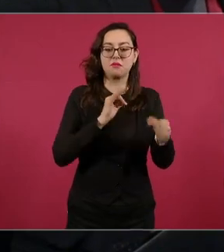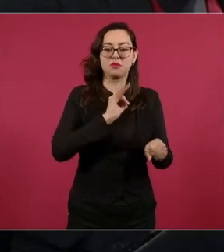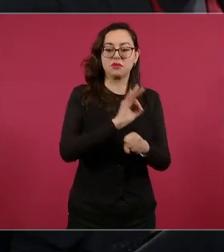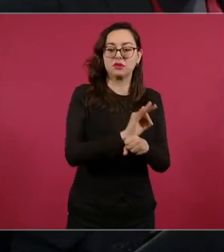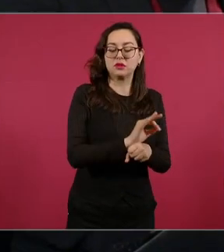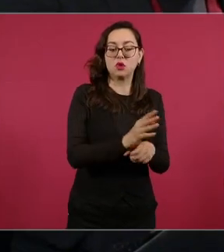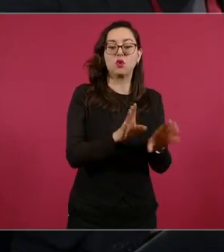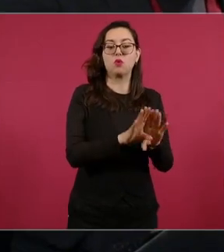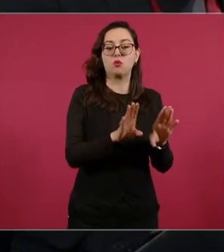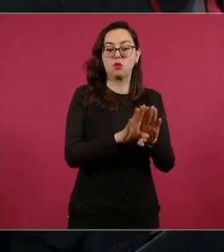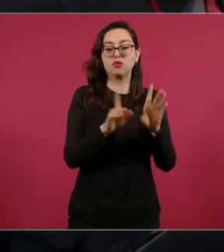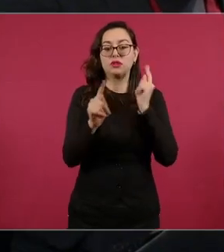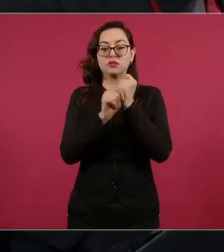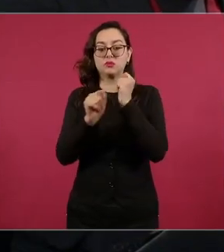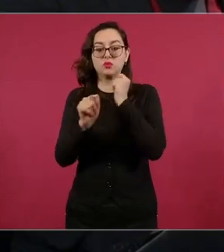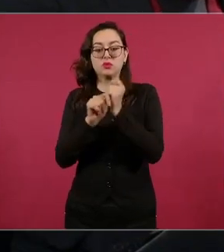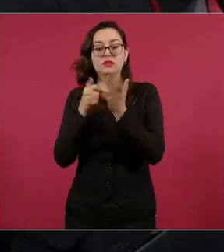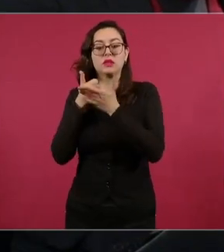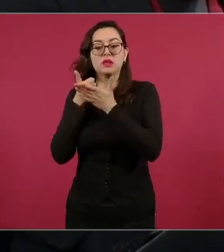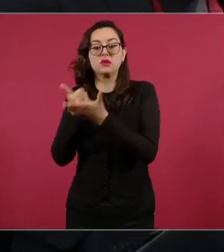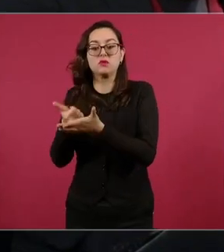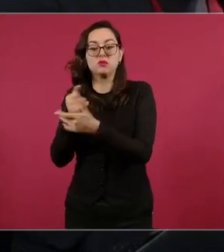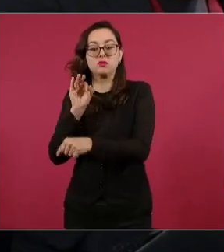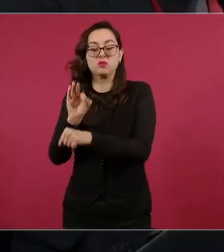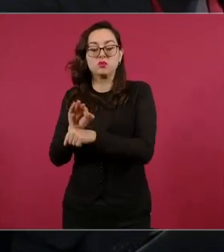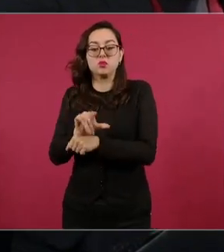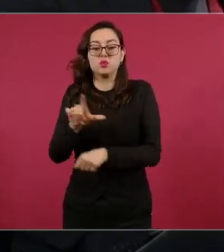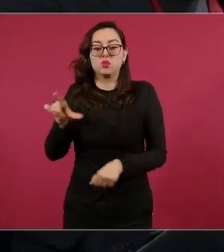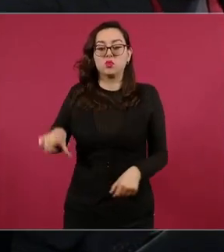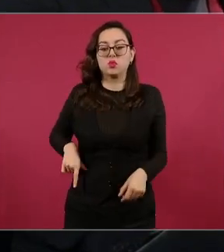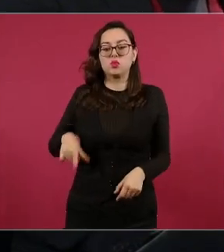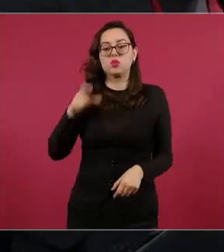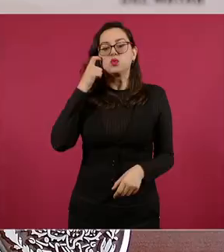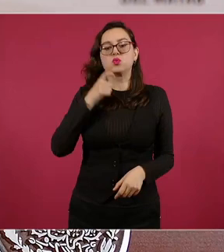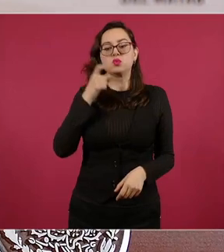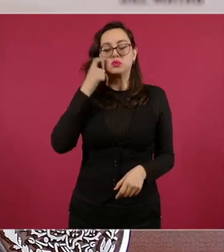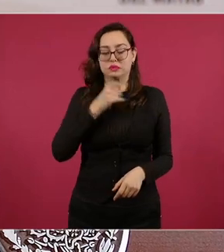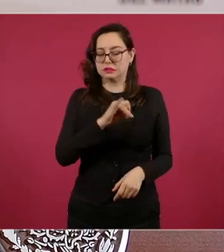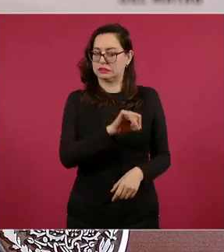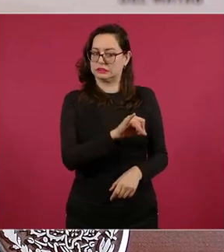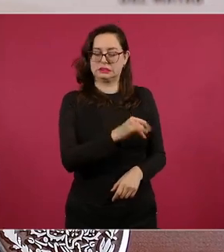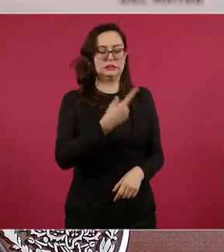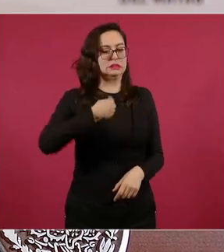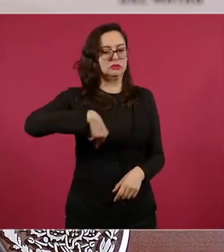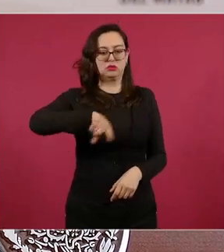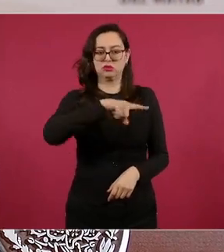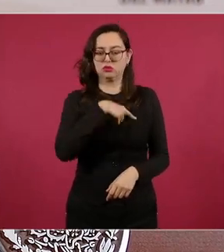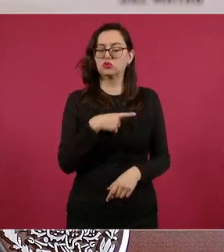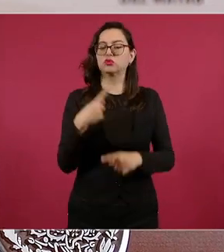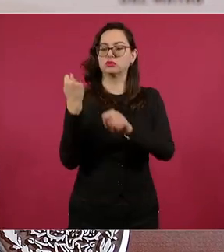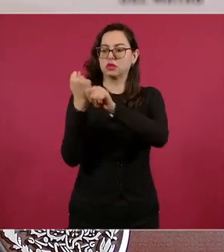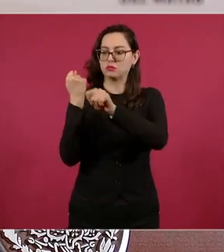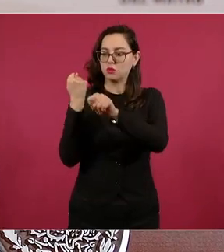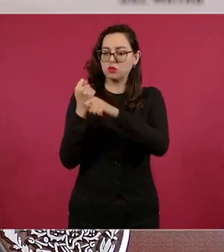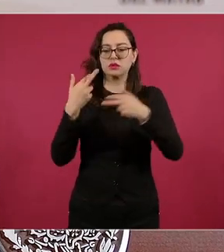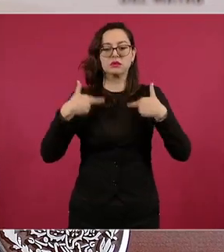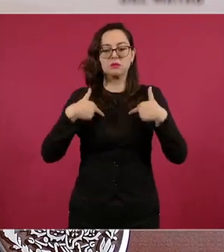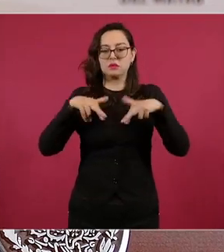a los transportistas ha hablado con el gobierno también sí hemos estado constantemente hablando con los transportistas